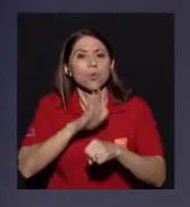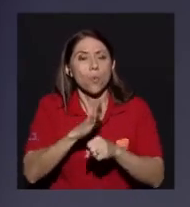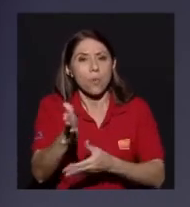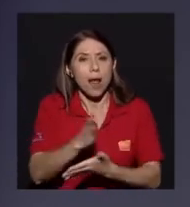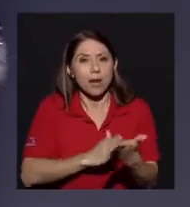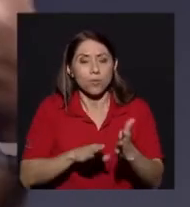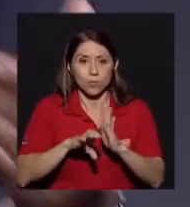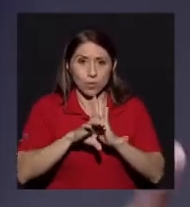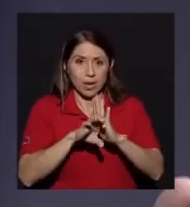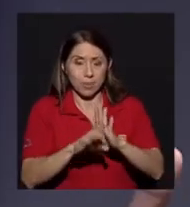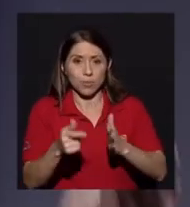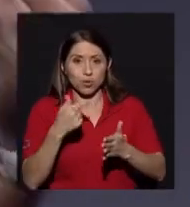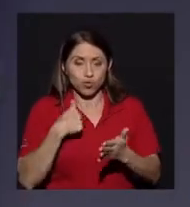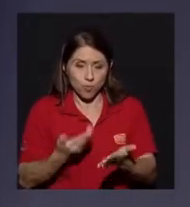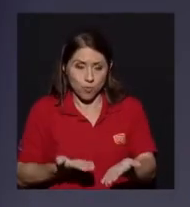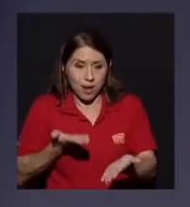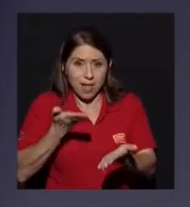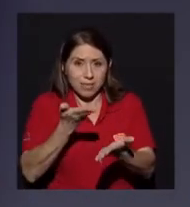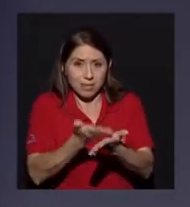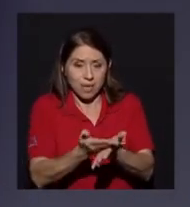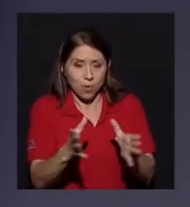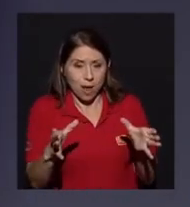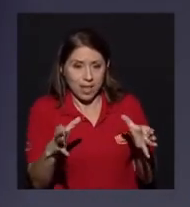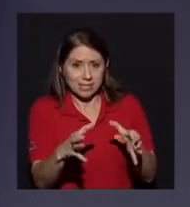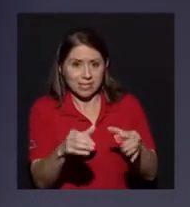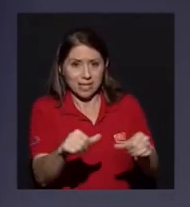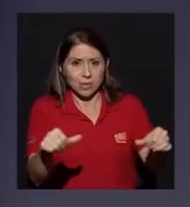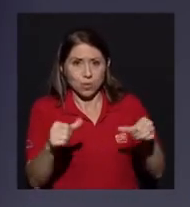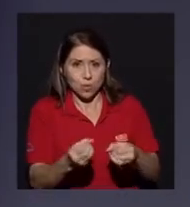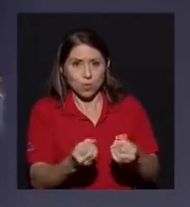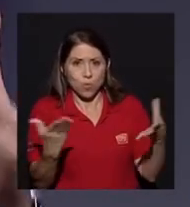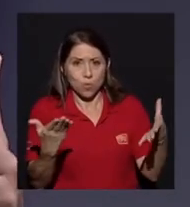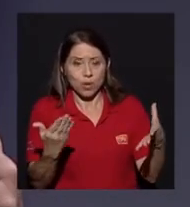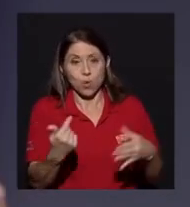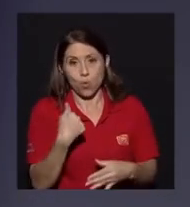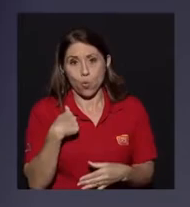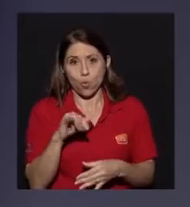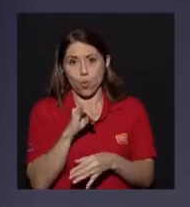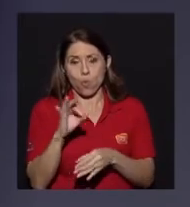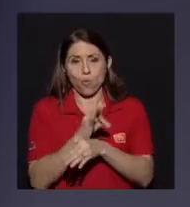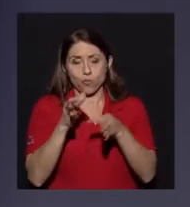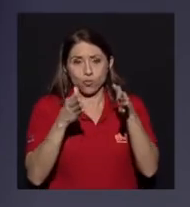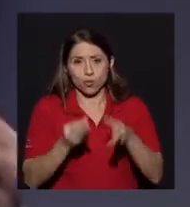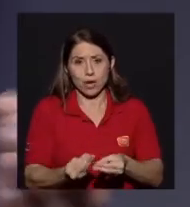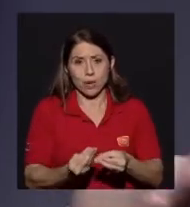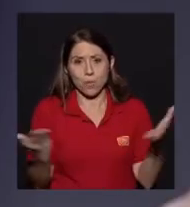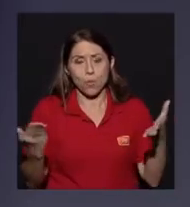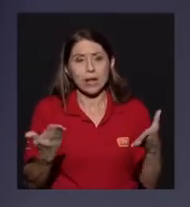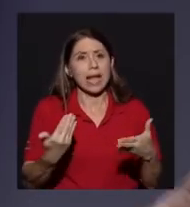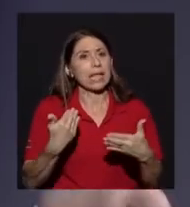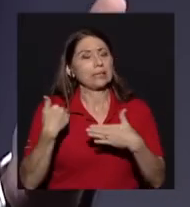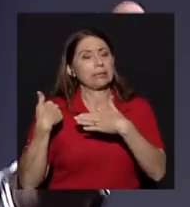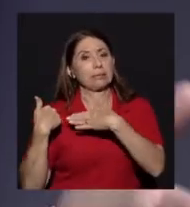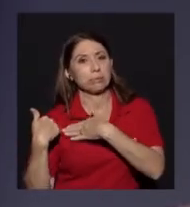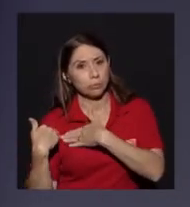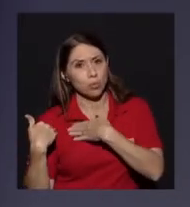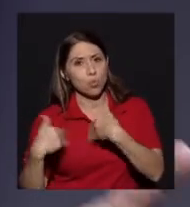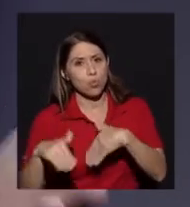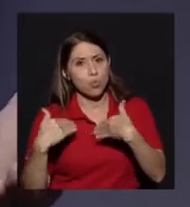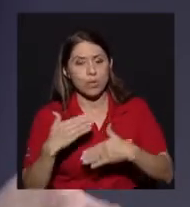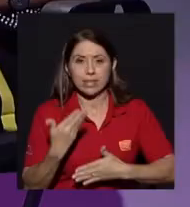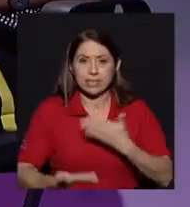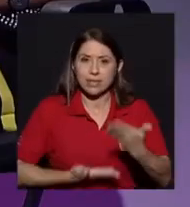yo le planteo al sector público y en esto es importante saber que uno como funcionaria pública tiene una enorme responsabilidad de